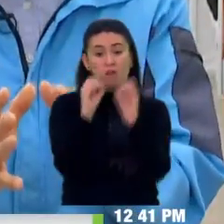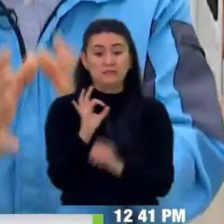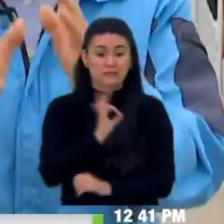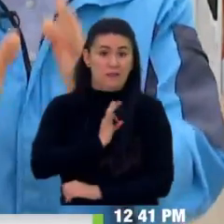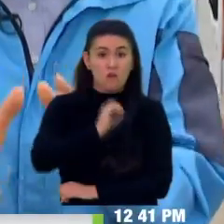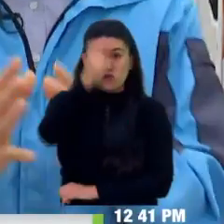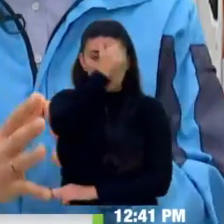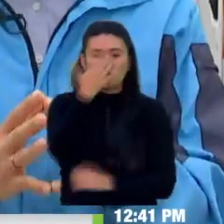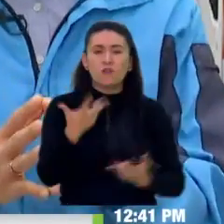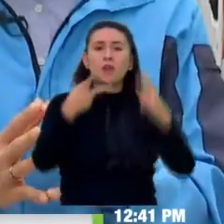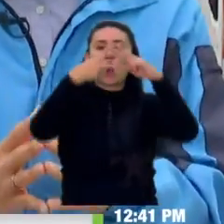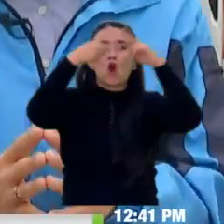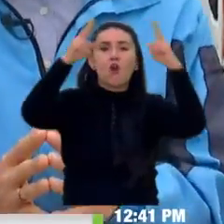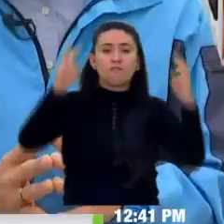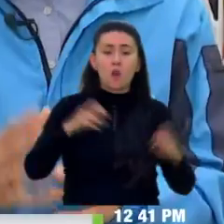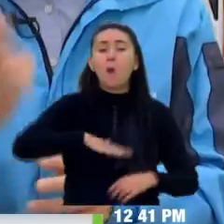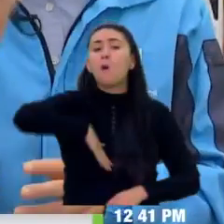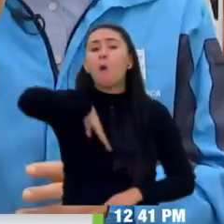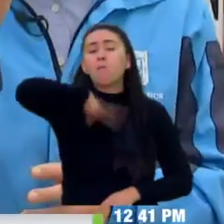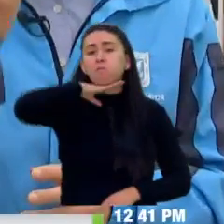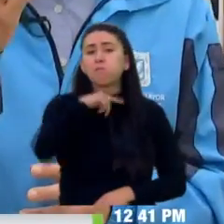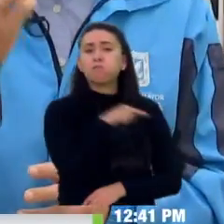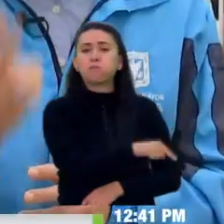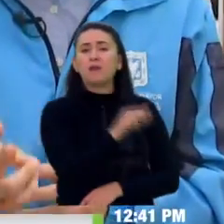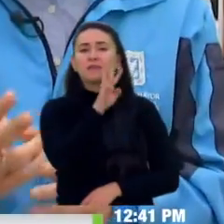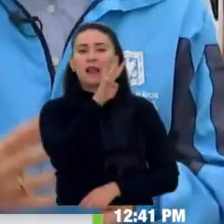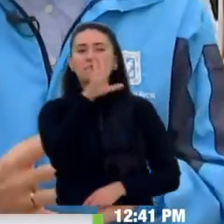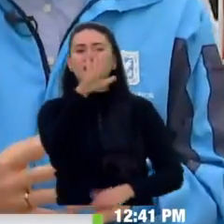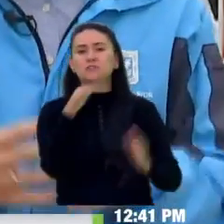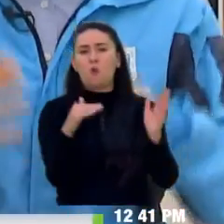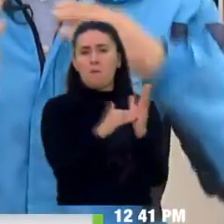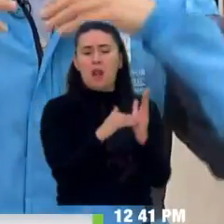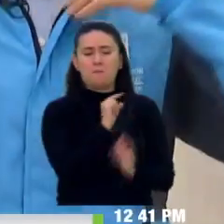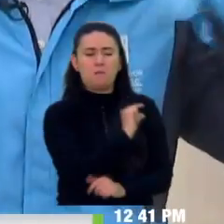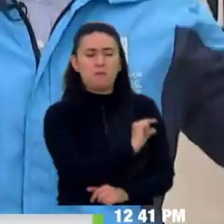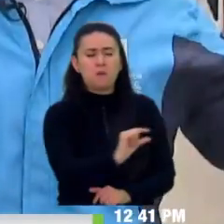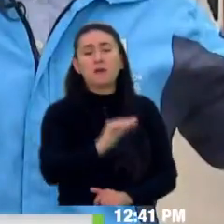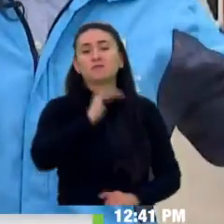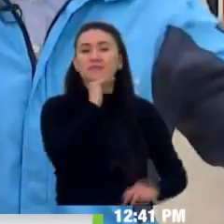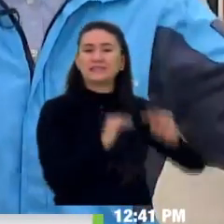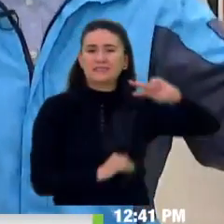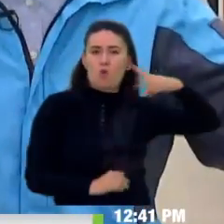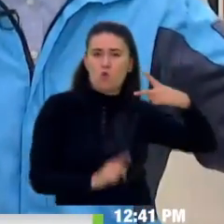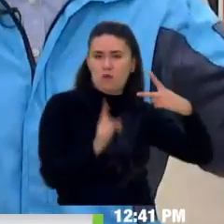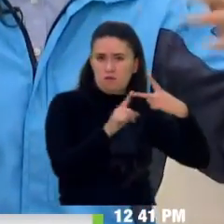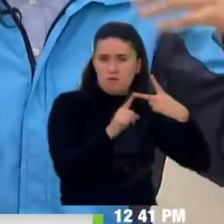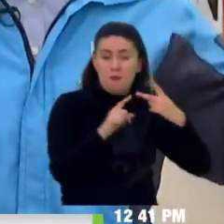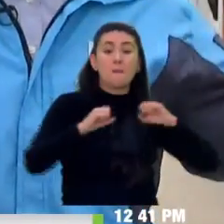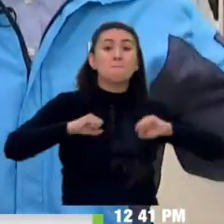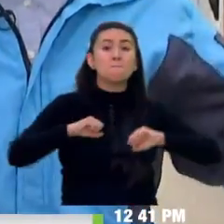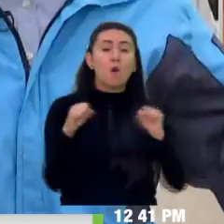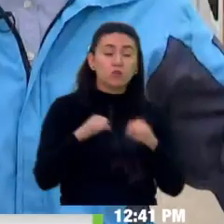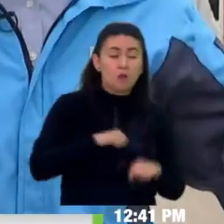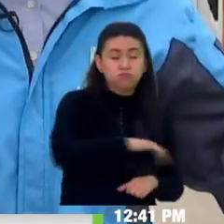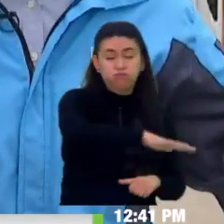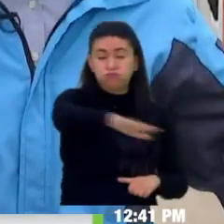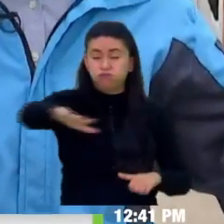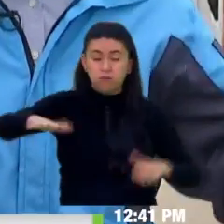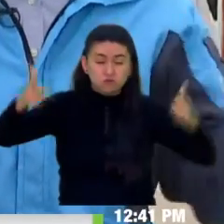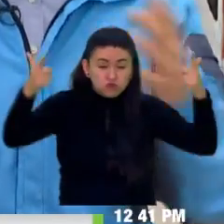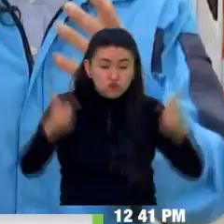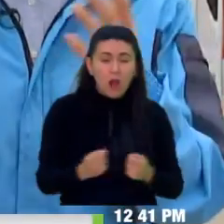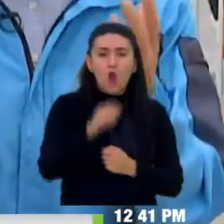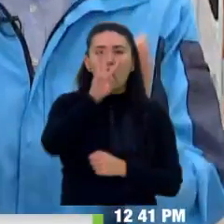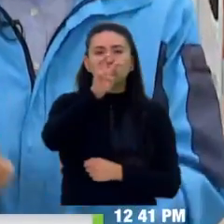Corferias tenemos hasta 35.000 dosis de segunda dosis de Pfizer. En todo Bogotá hay 80 puntos de